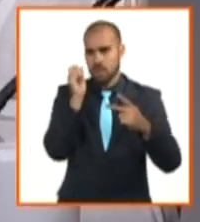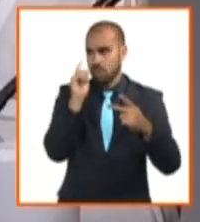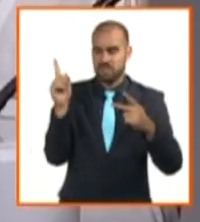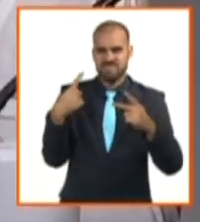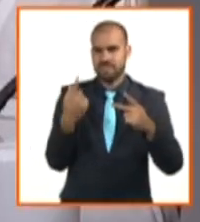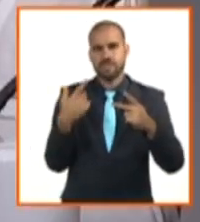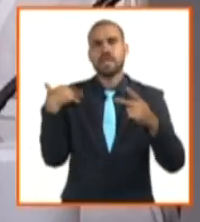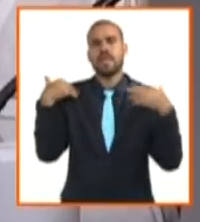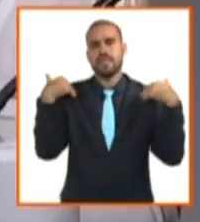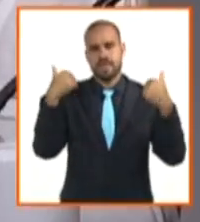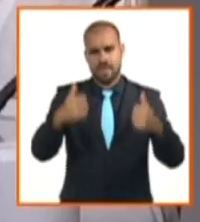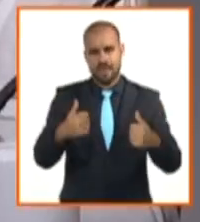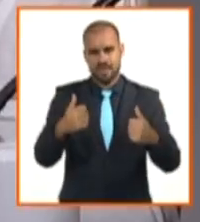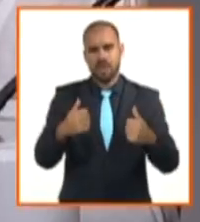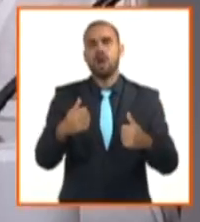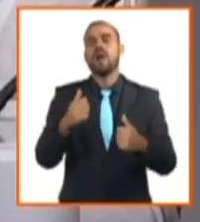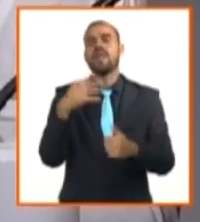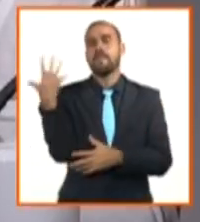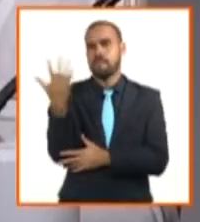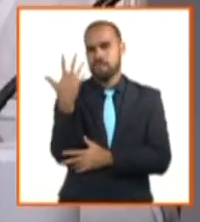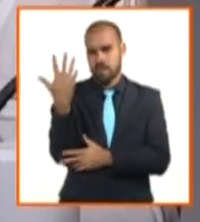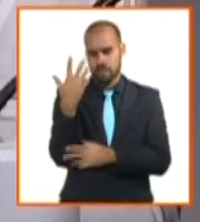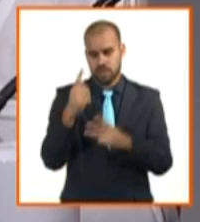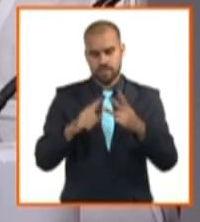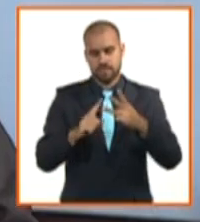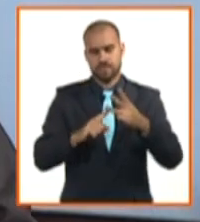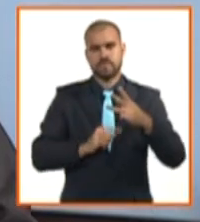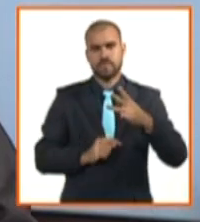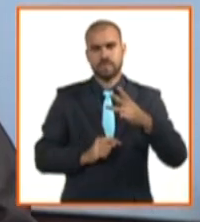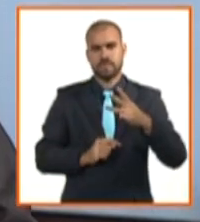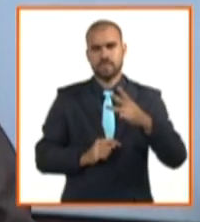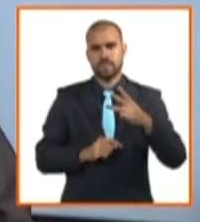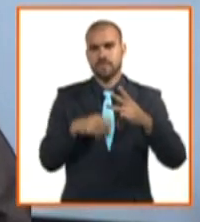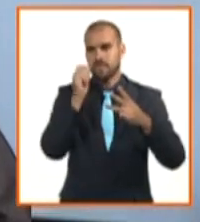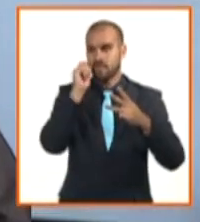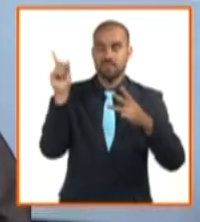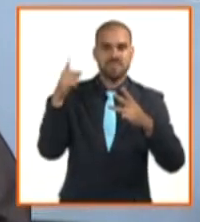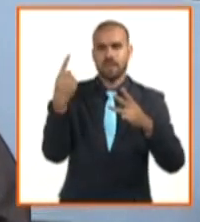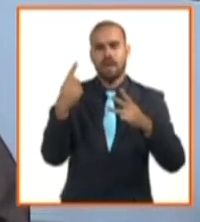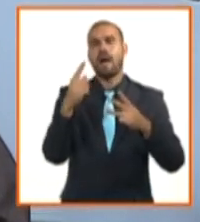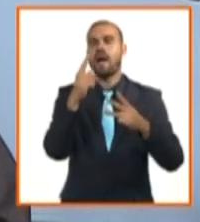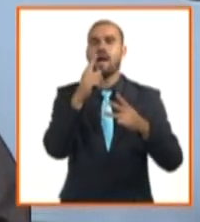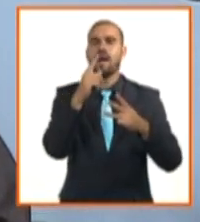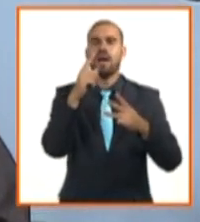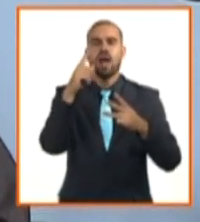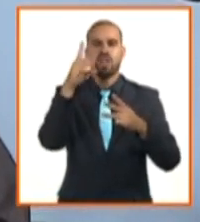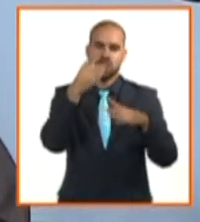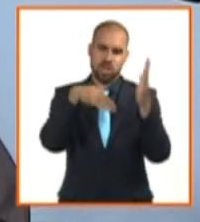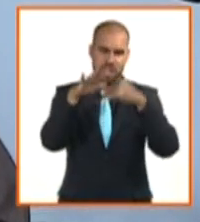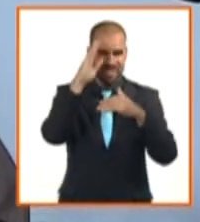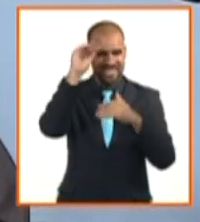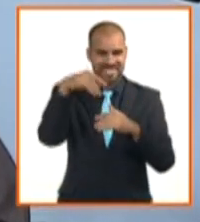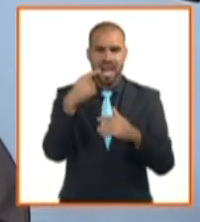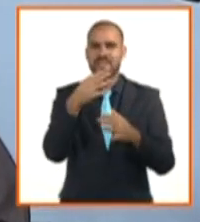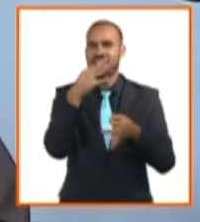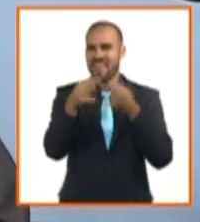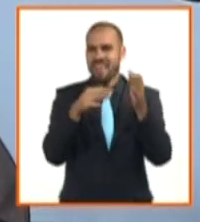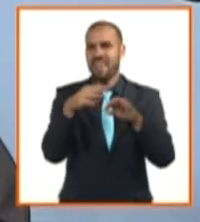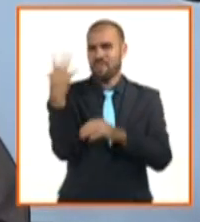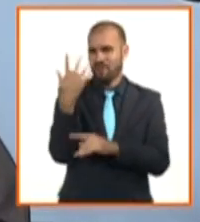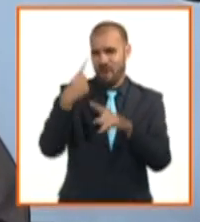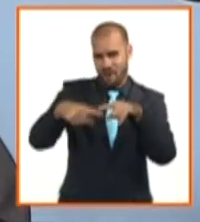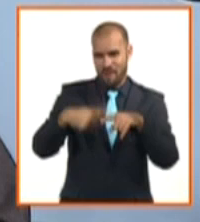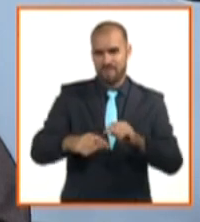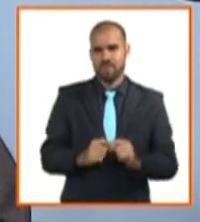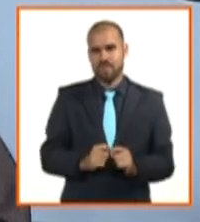del instituto de meteorología el doctor josé rubiera meteorólogo conocido por todo nuestro pueblo y quien ha tenido la